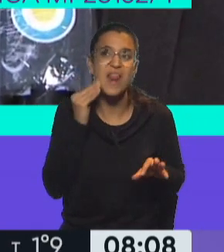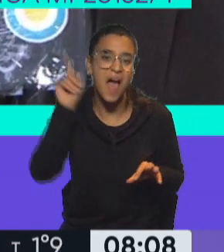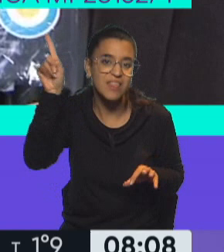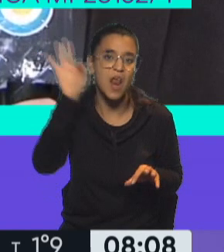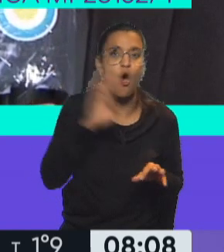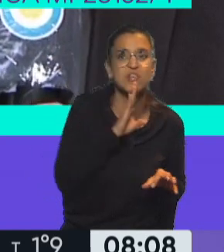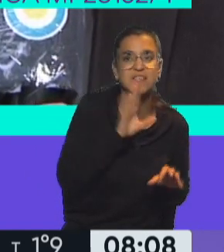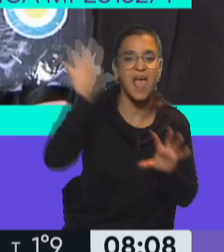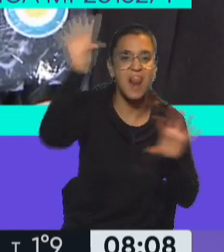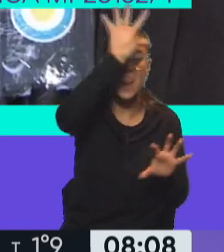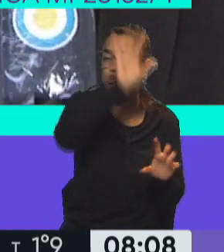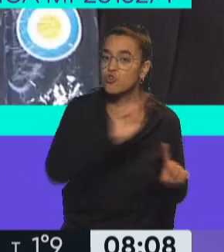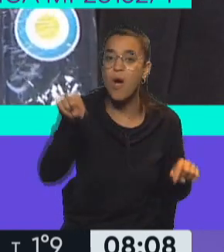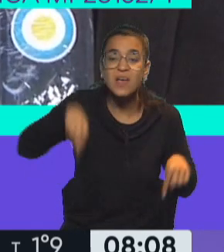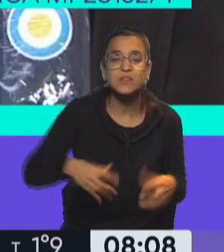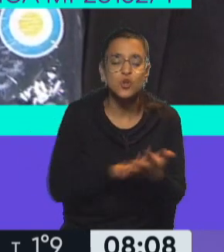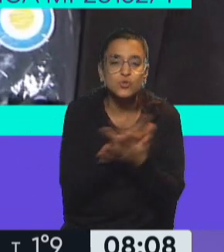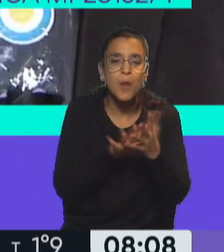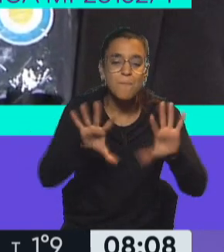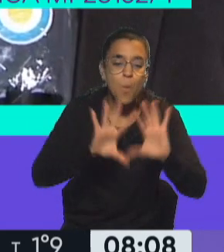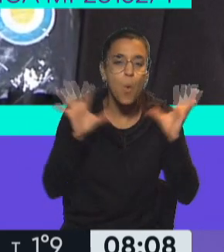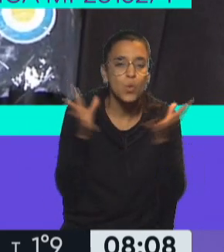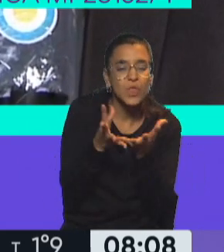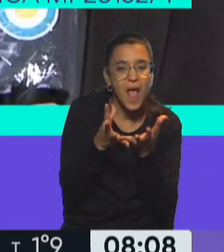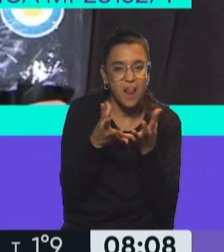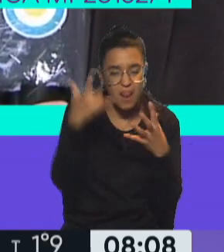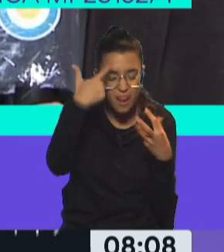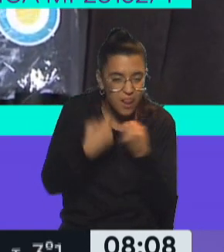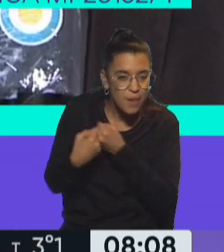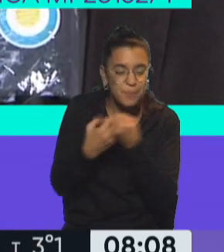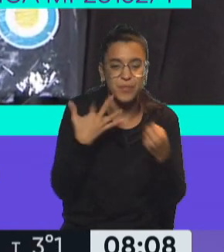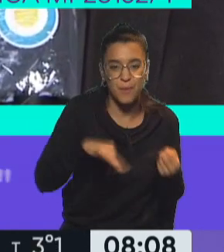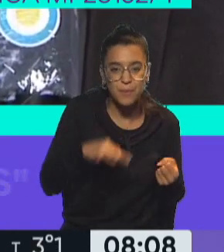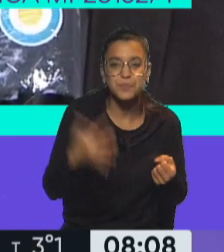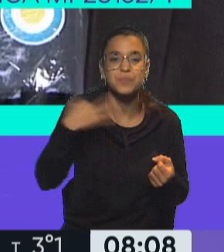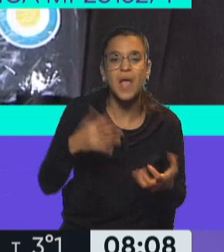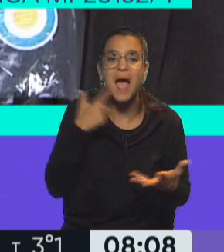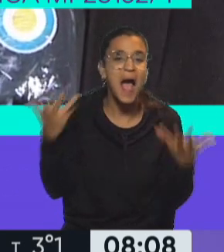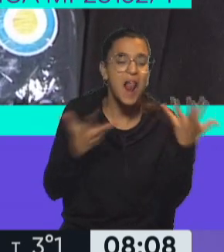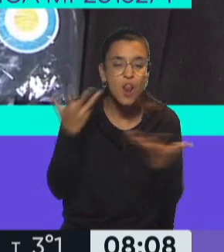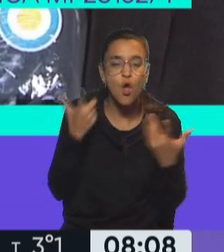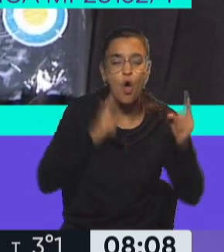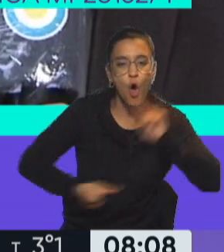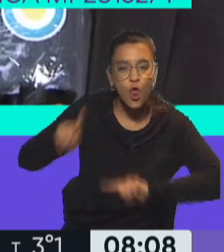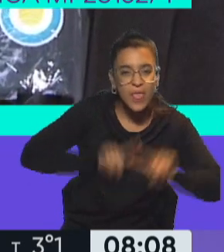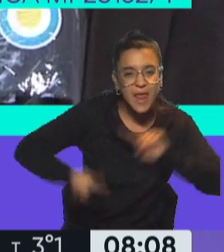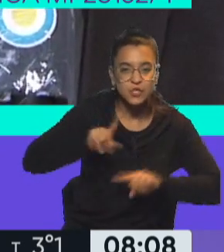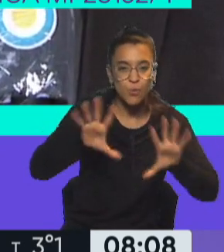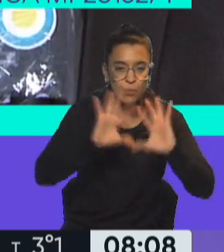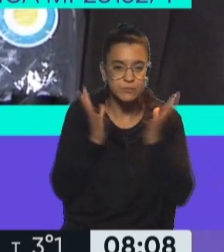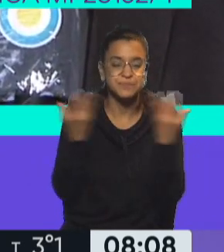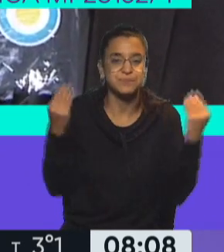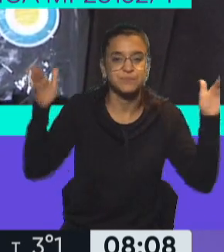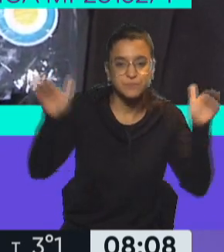pasa en Israel. Acá el tema es solucionarlo a nivel mundial. Y me parece que tiene que haber algún tipo de acción o de coordinación a nivel mundial para que esto